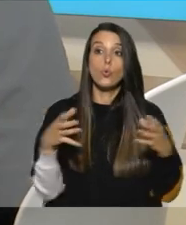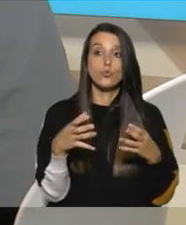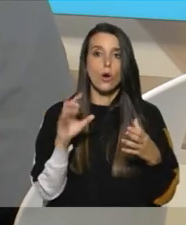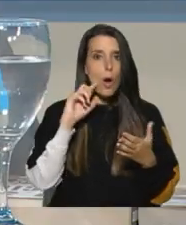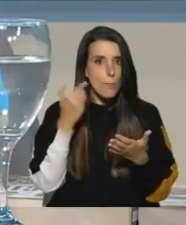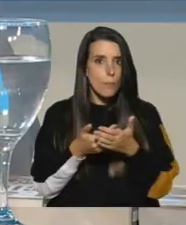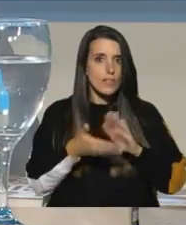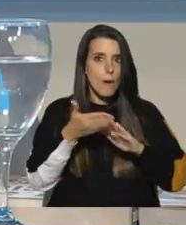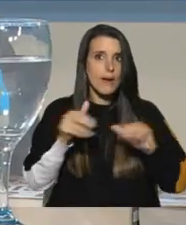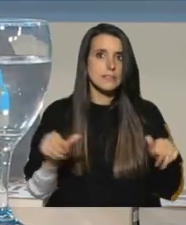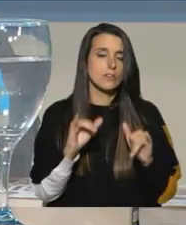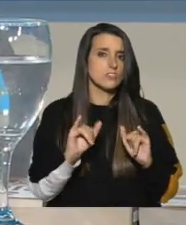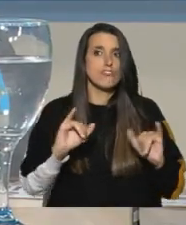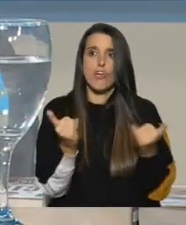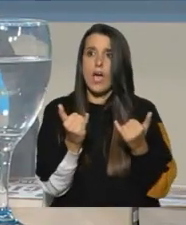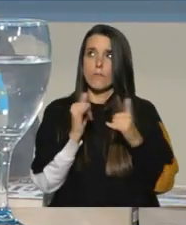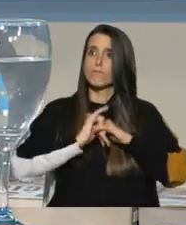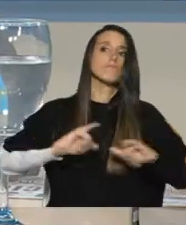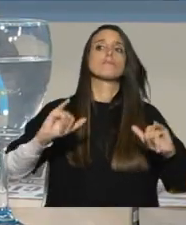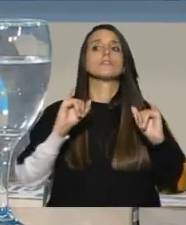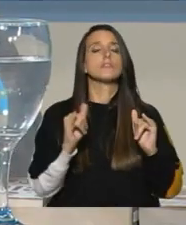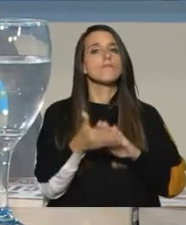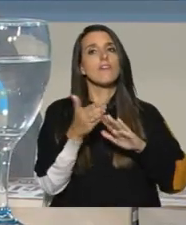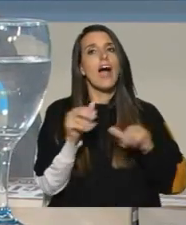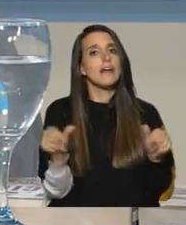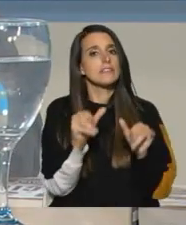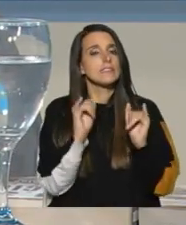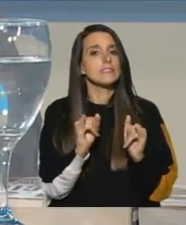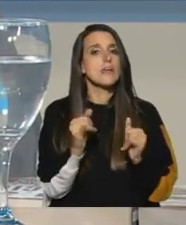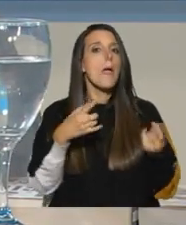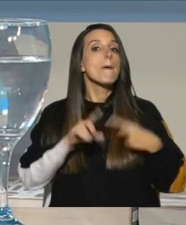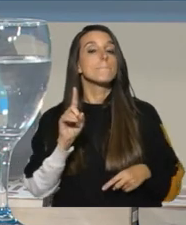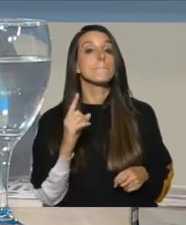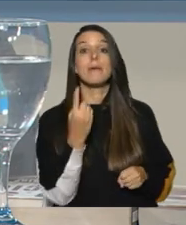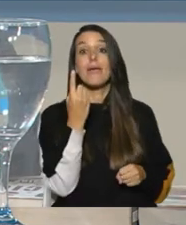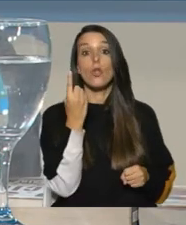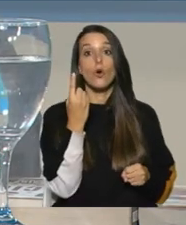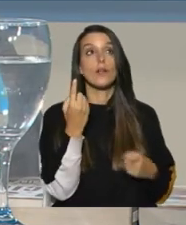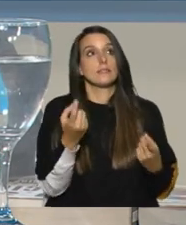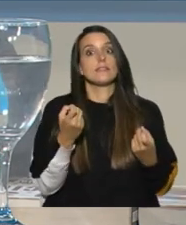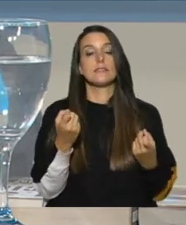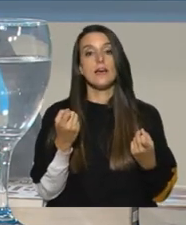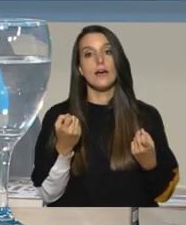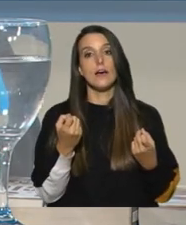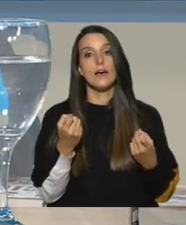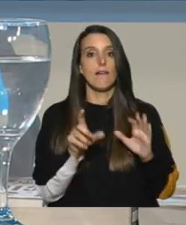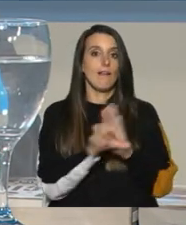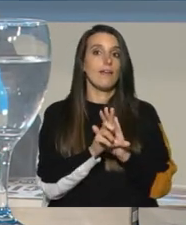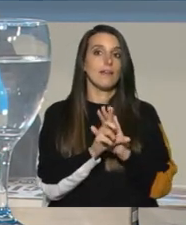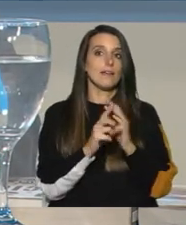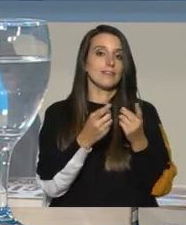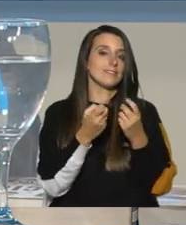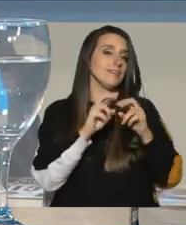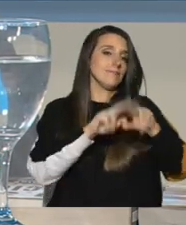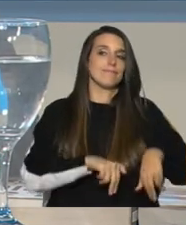hacer? Sí, ya la ha hecho pública, pero sí, se va a concretar. Pero eso, primero que nada, tiene que esta ley tiene que quedar sin